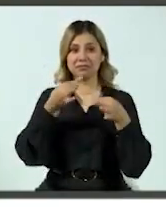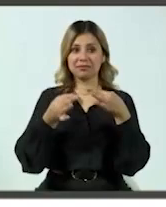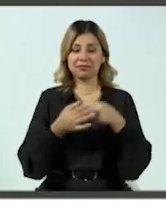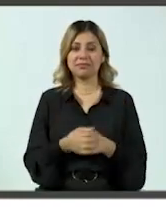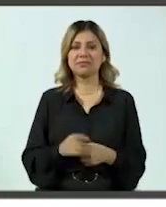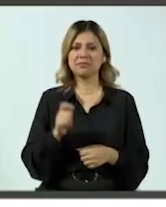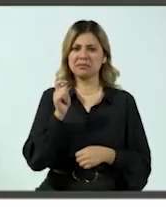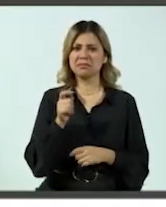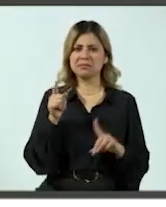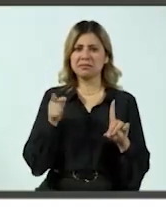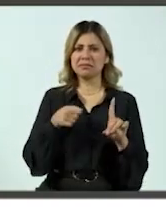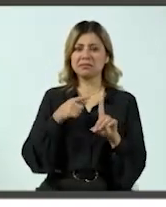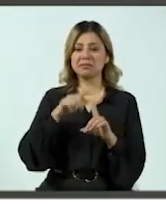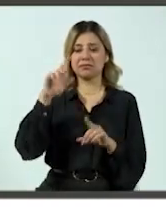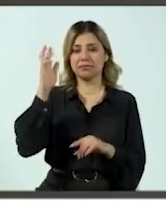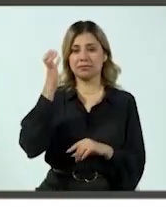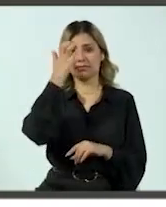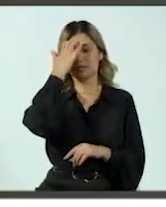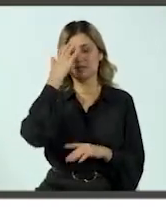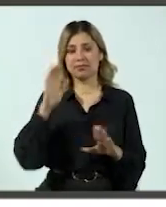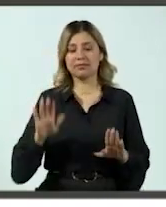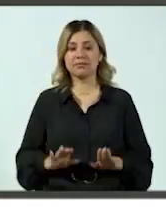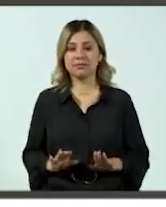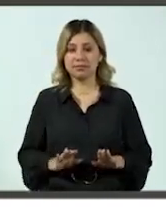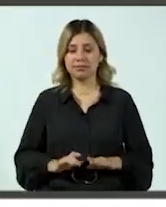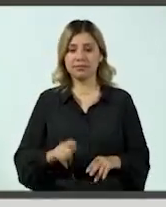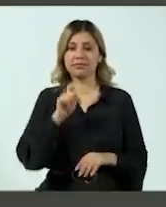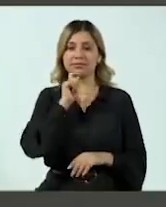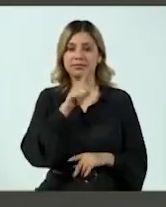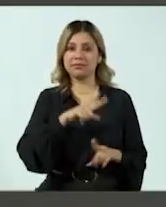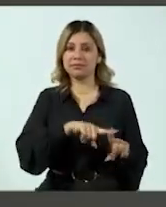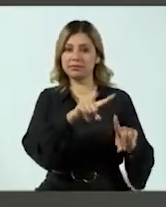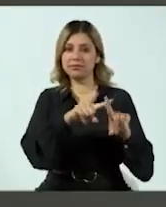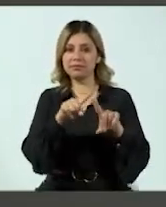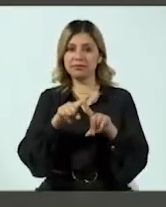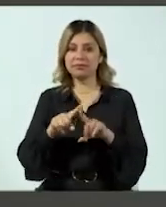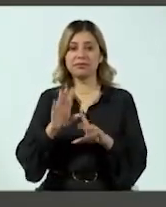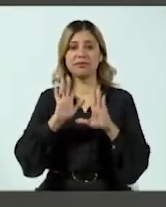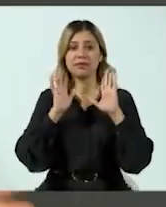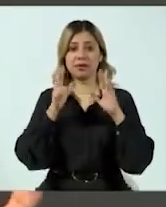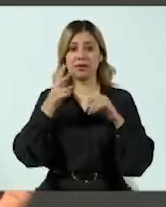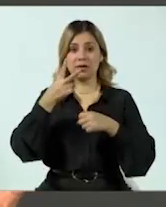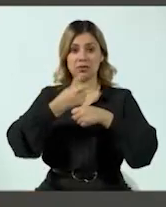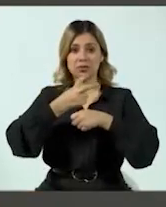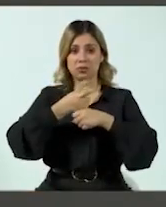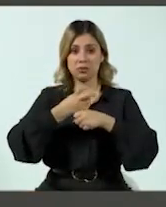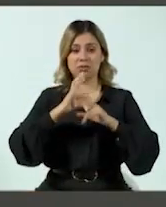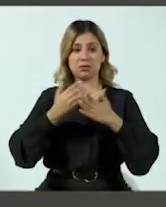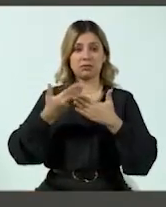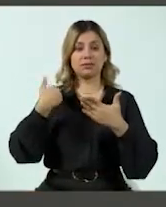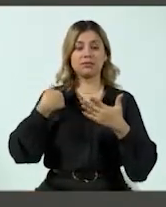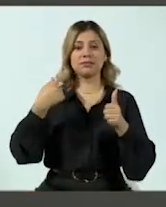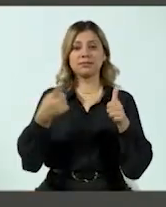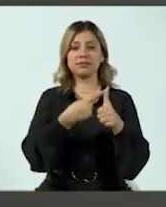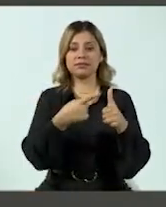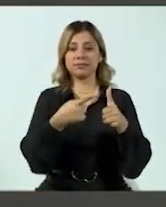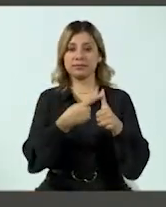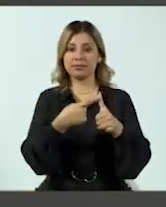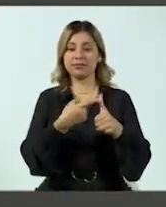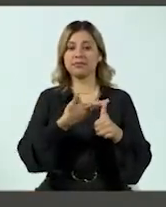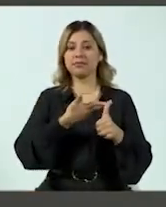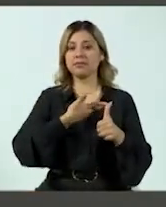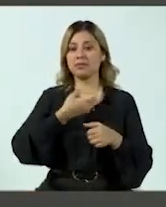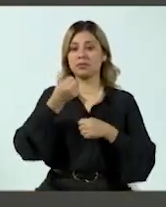lo que busca es ir reconociendo nuestros talentos en Jalisco Sí ya esta es nuestra segunda edición ya tuvimos un primer concurso en donde